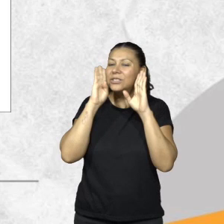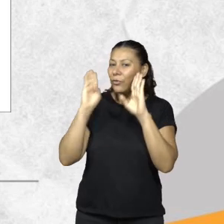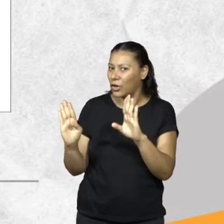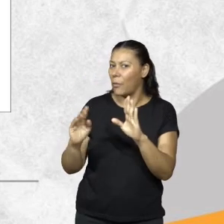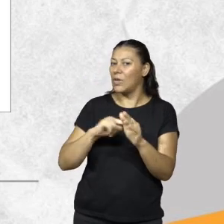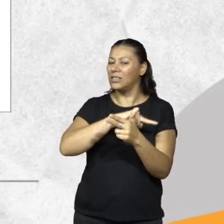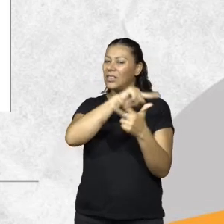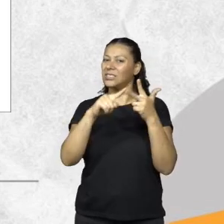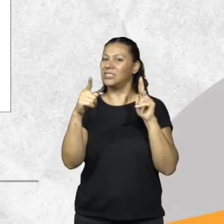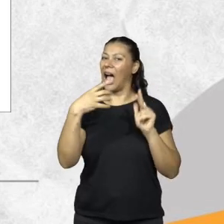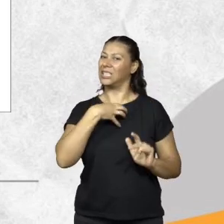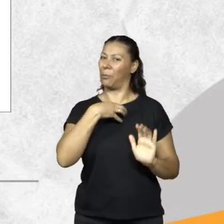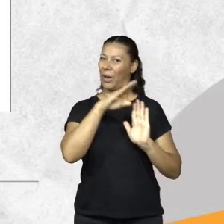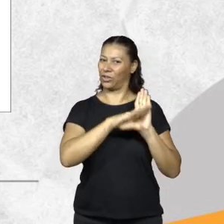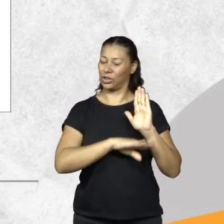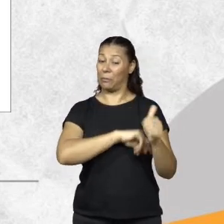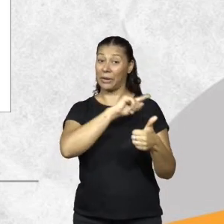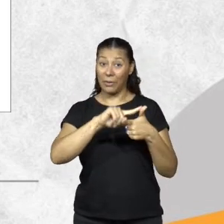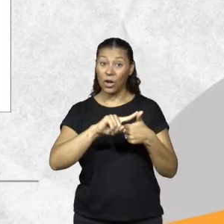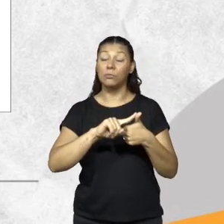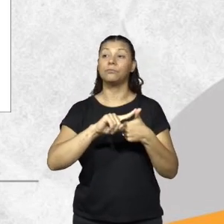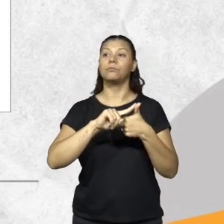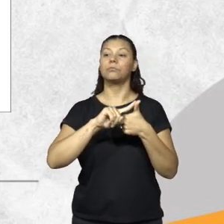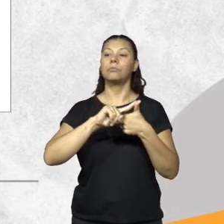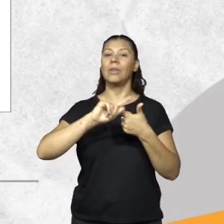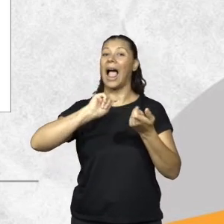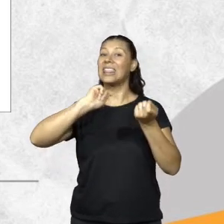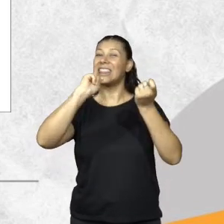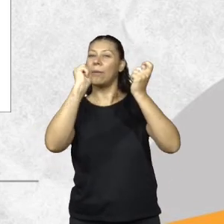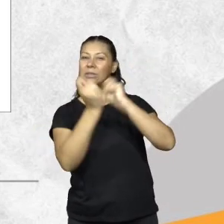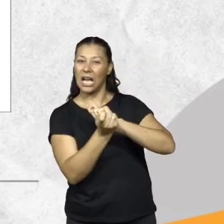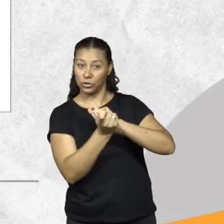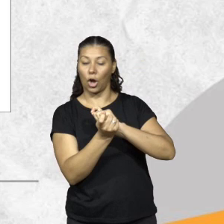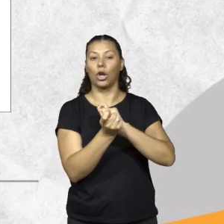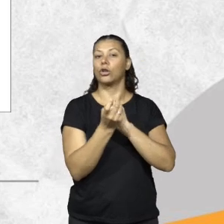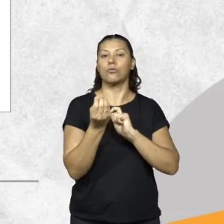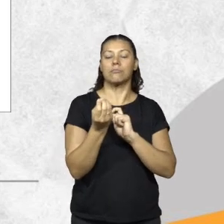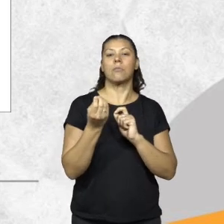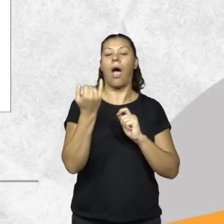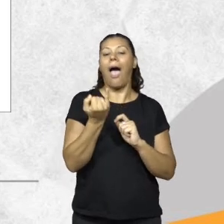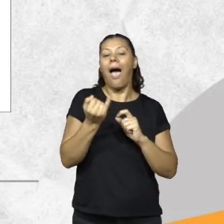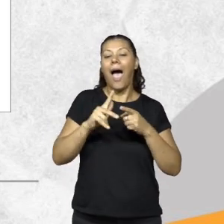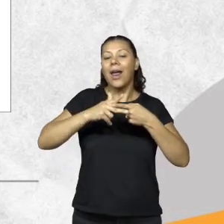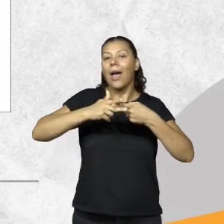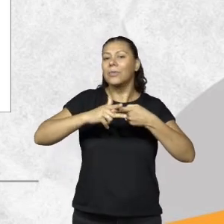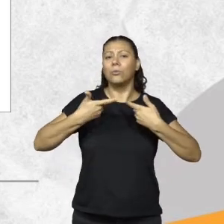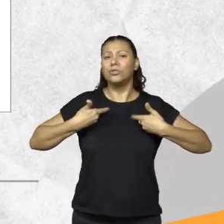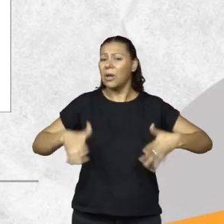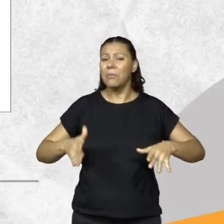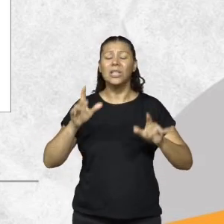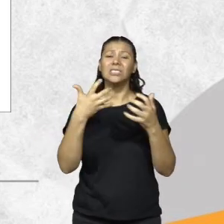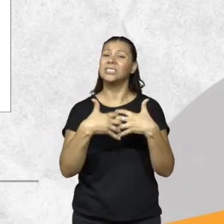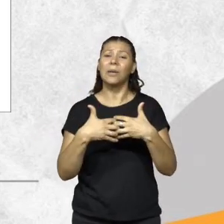primero es la adaptación, para lo cual desarrollamos una herramienta muy simple, que es un sistema de alerta temprana,